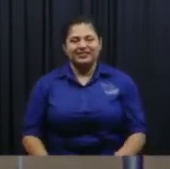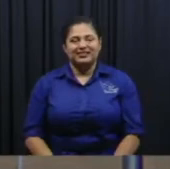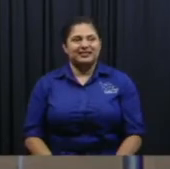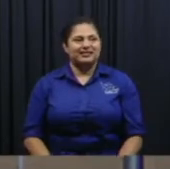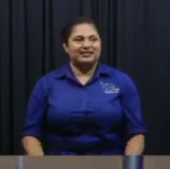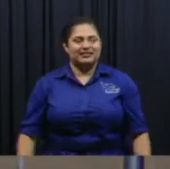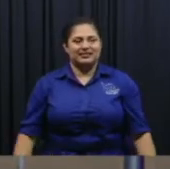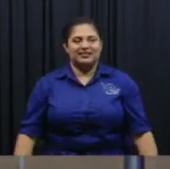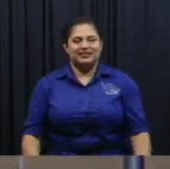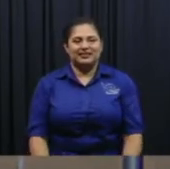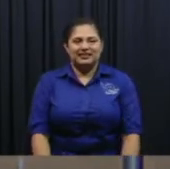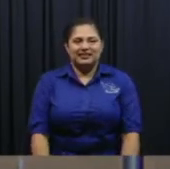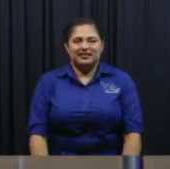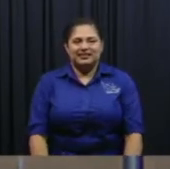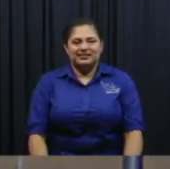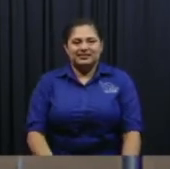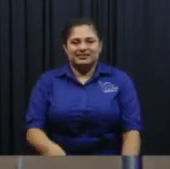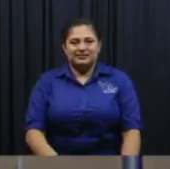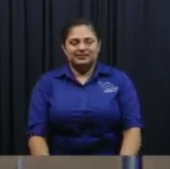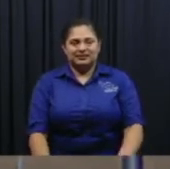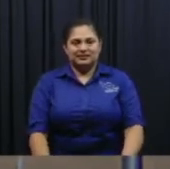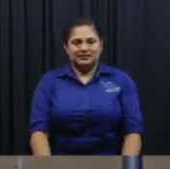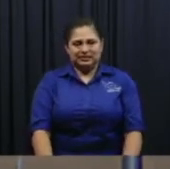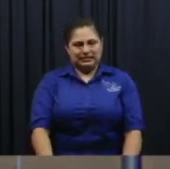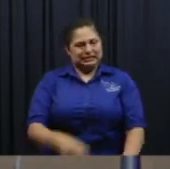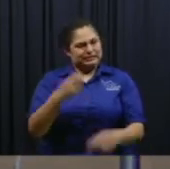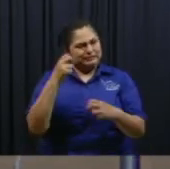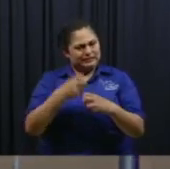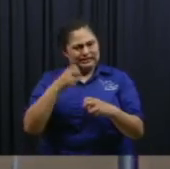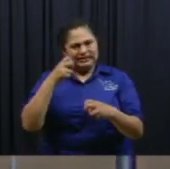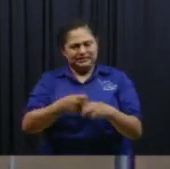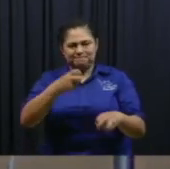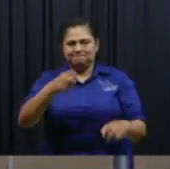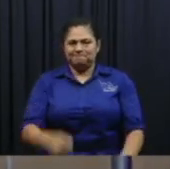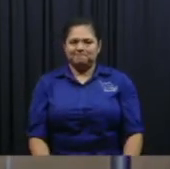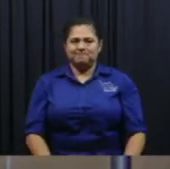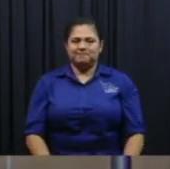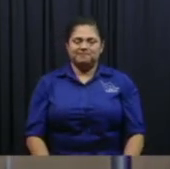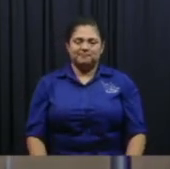Entonces era era bien complicado